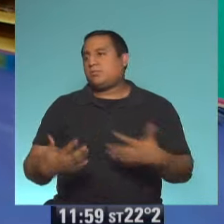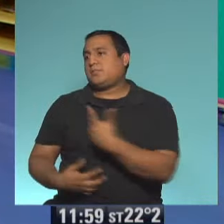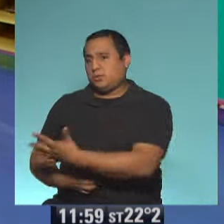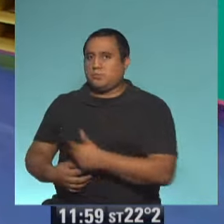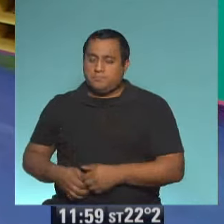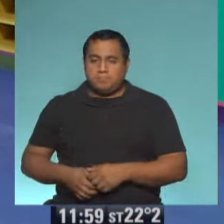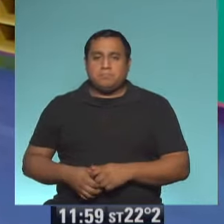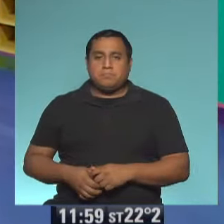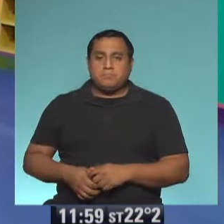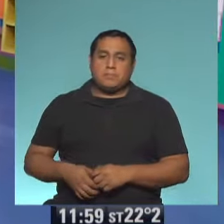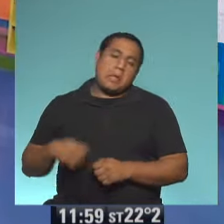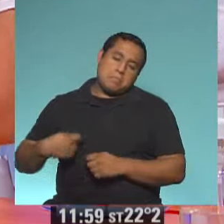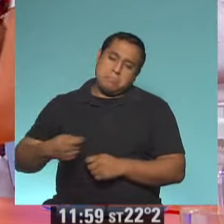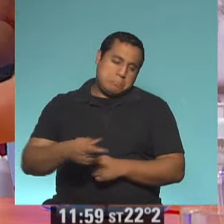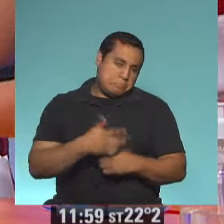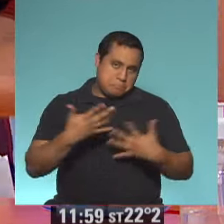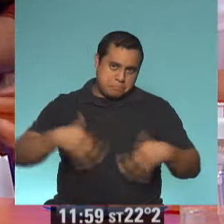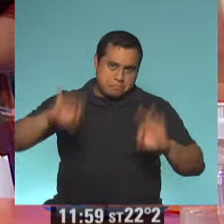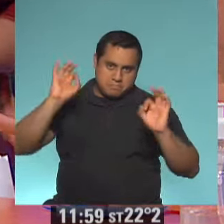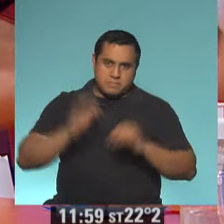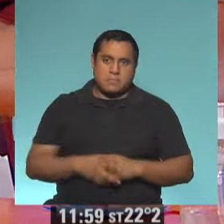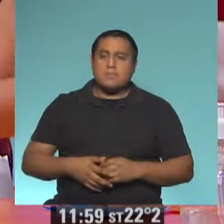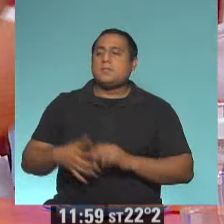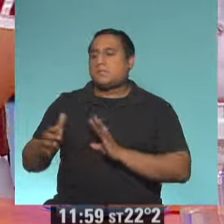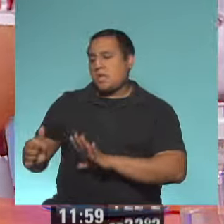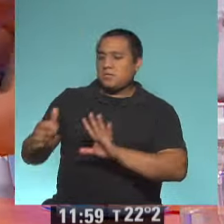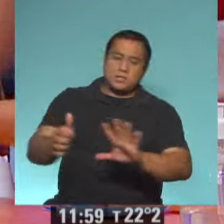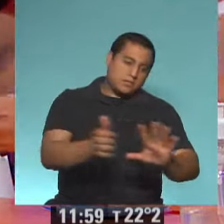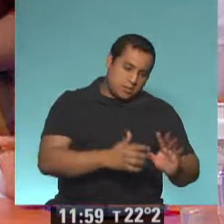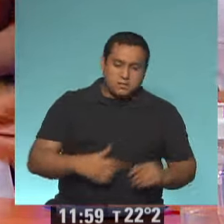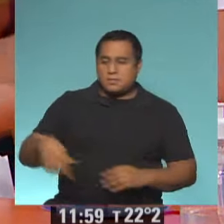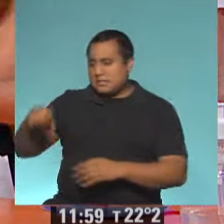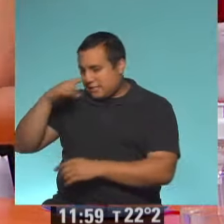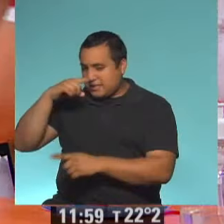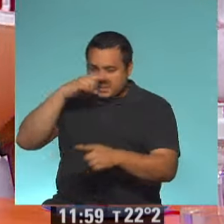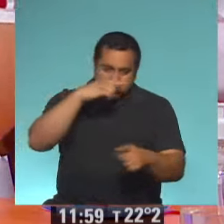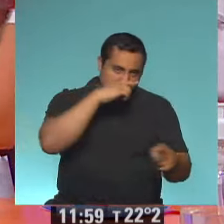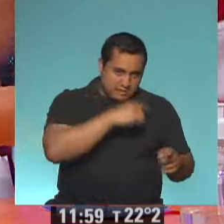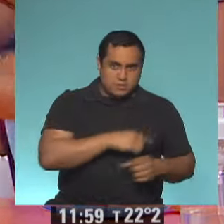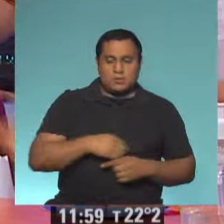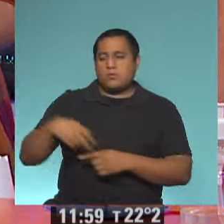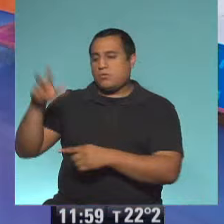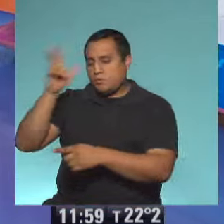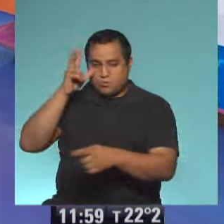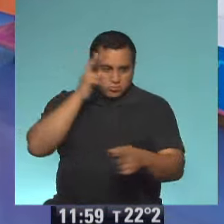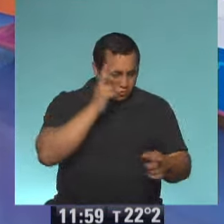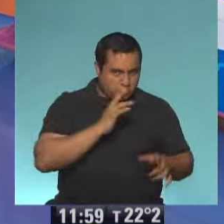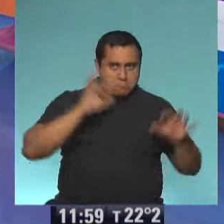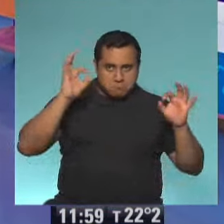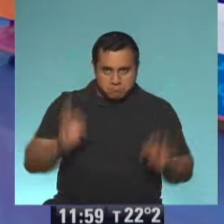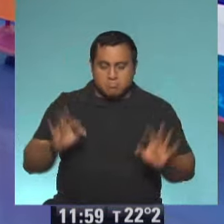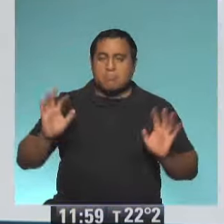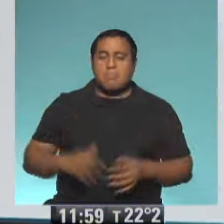1, 2, 3, 4, 5. Vamos a terminar de repartir. 1 y 1. 6, 6, 6. 7, 7, 7. 8, 8. Bien. Muy bien.